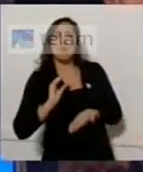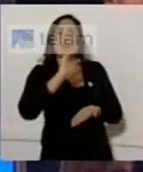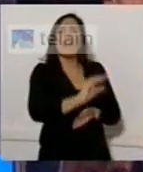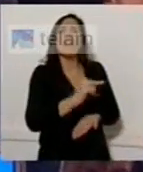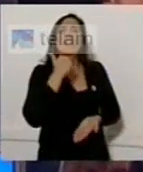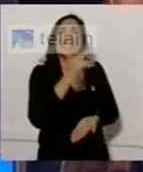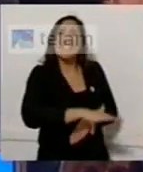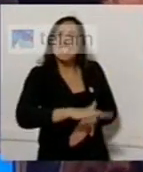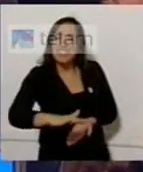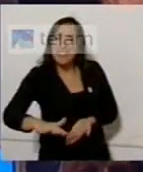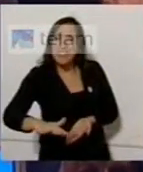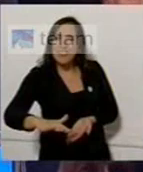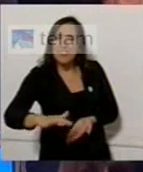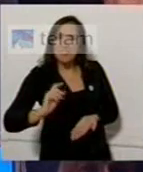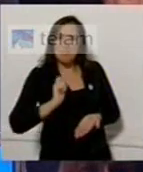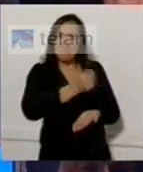hijo,